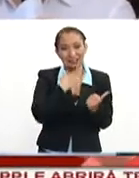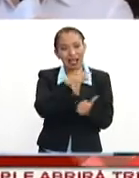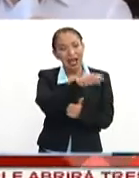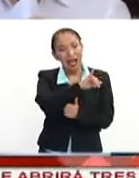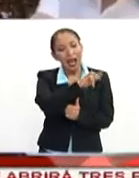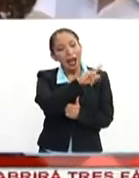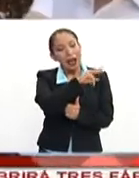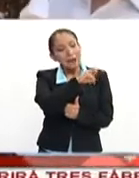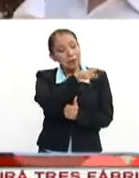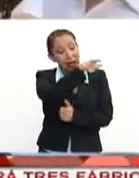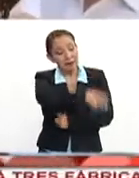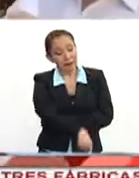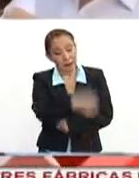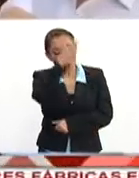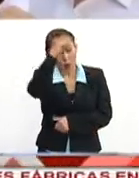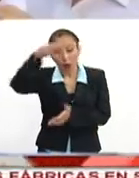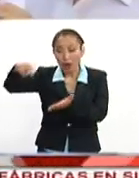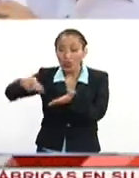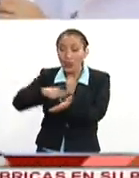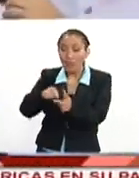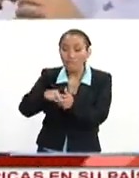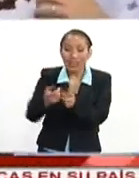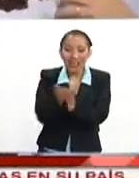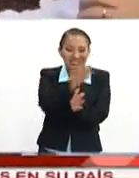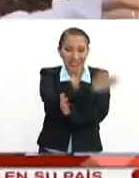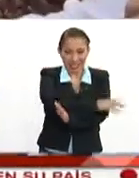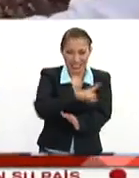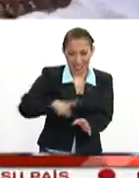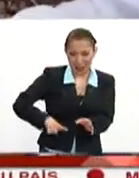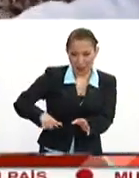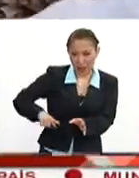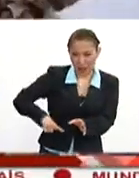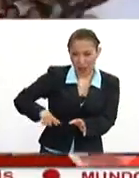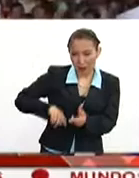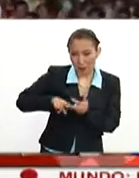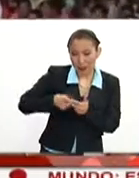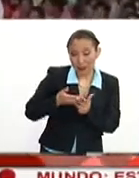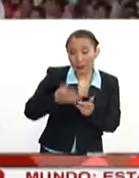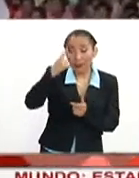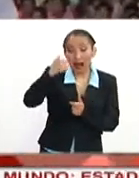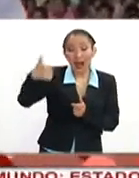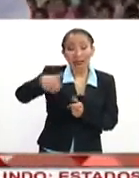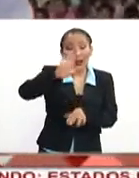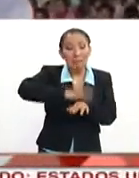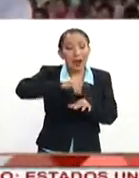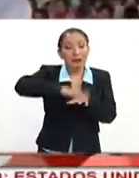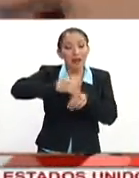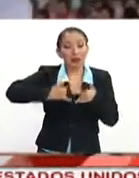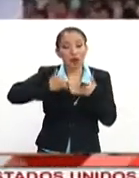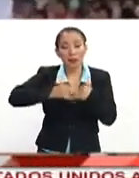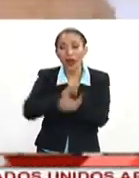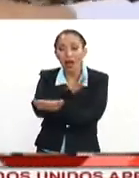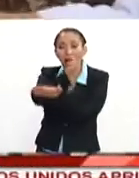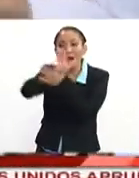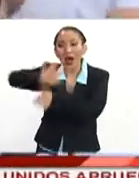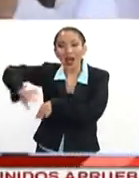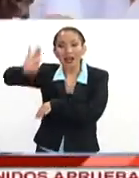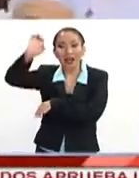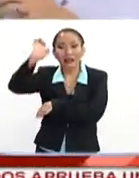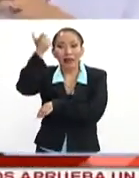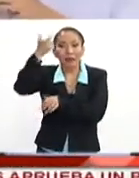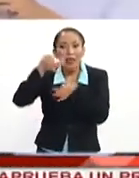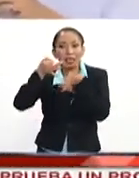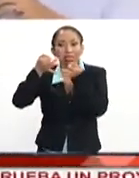Mendieta Jiménez, indicó que el convenio se firmó al inicio de la presente administración y que ha servido para que cada vez más jóvenes abracen al sector espacial